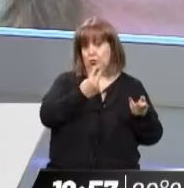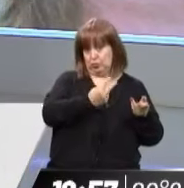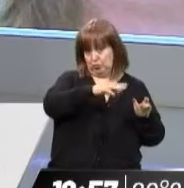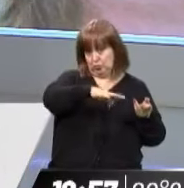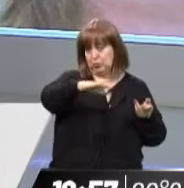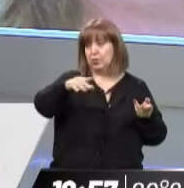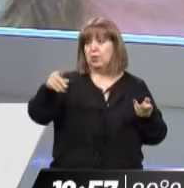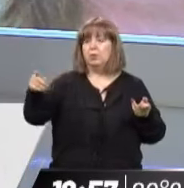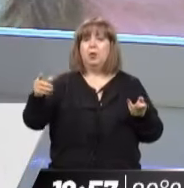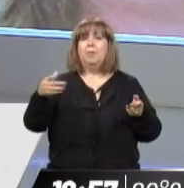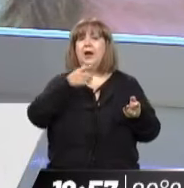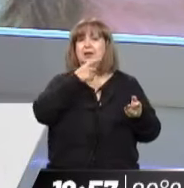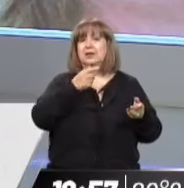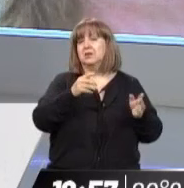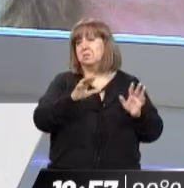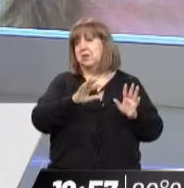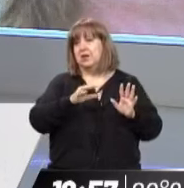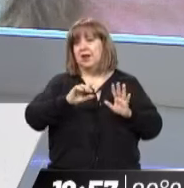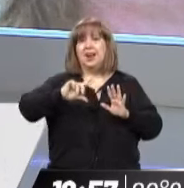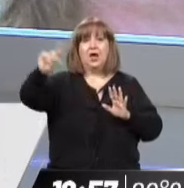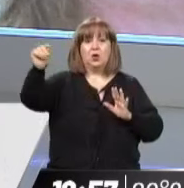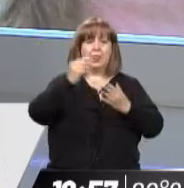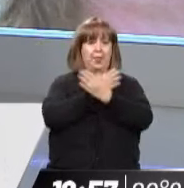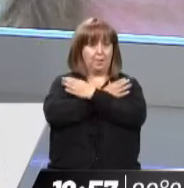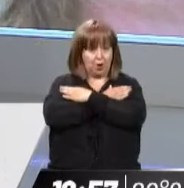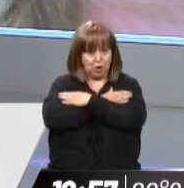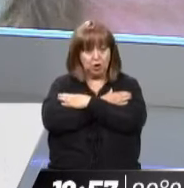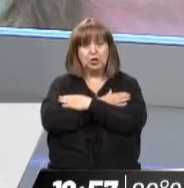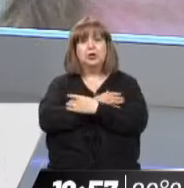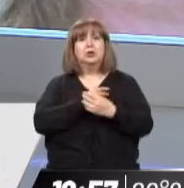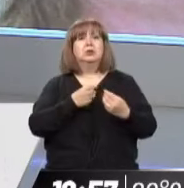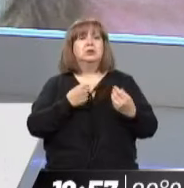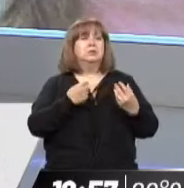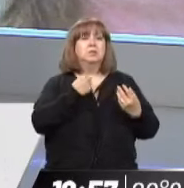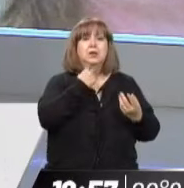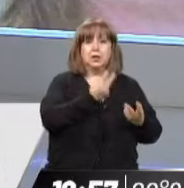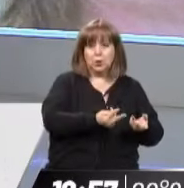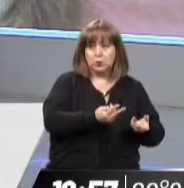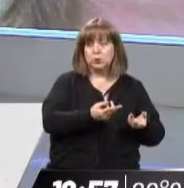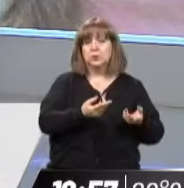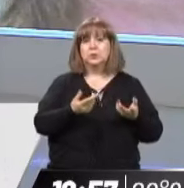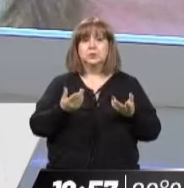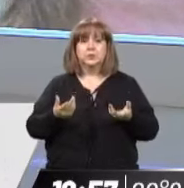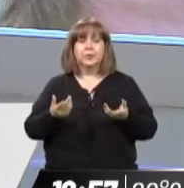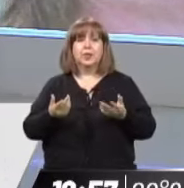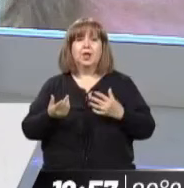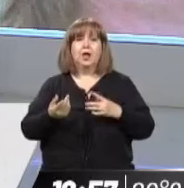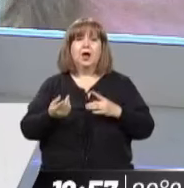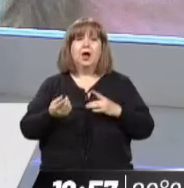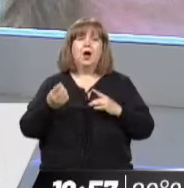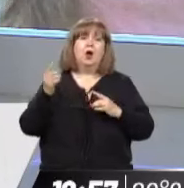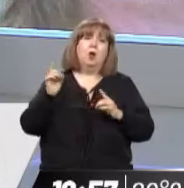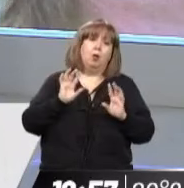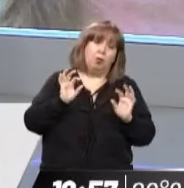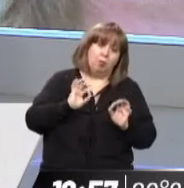complejo. Vieron que las relaciones. A ver, son no lo criticaron a De Paul porque primero fue a ver a Tini y. Sí, y la hija se quedó con un regalito